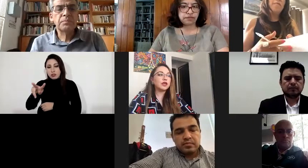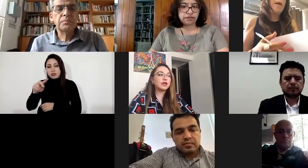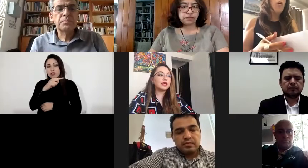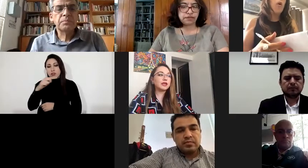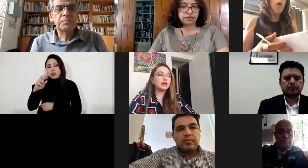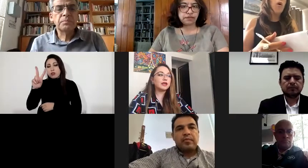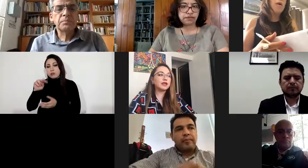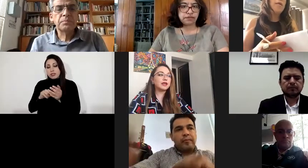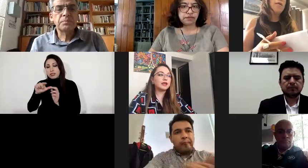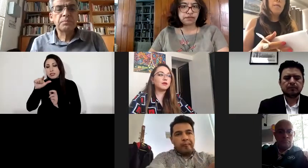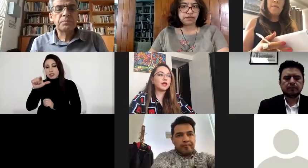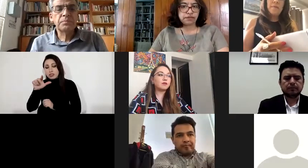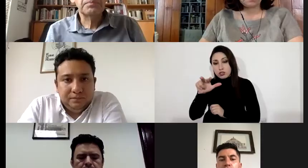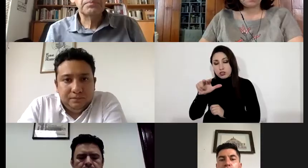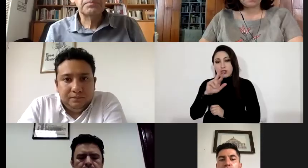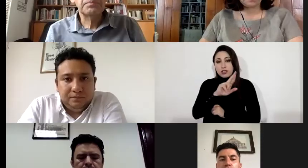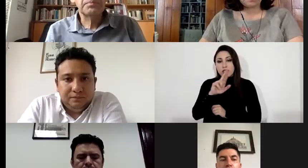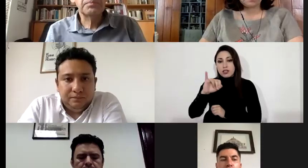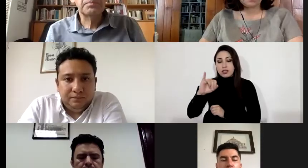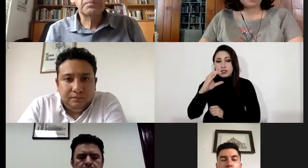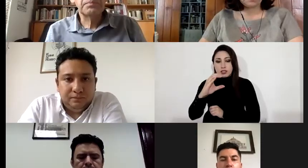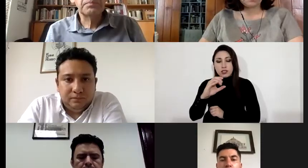RRIP.0792/2018 y